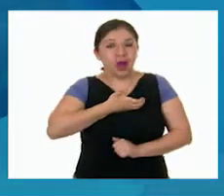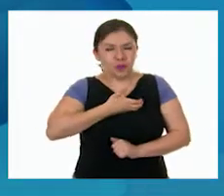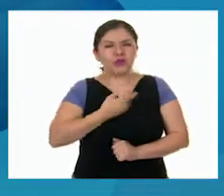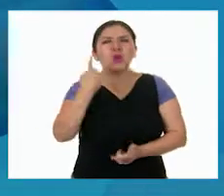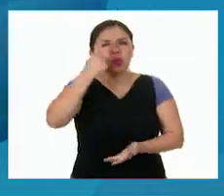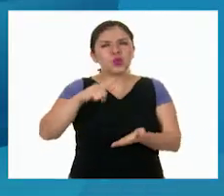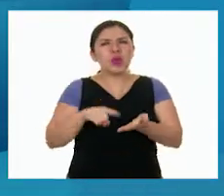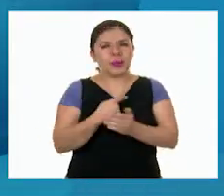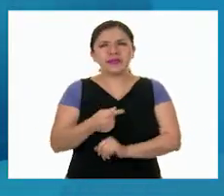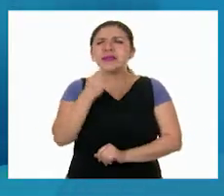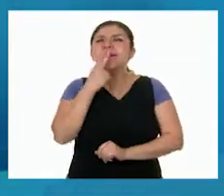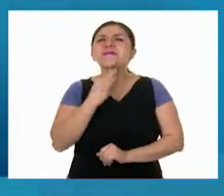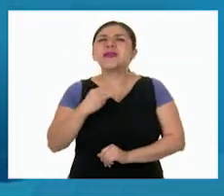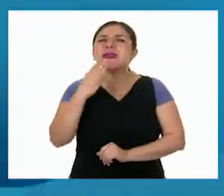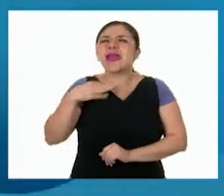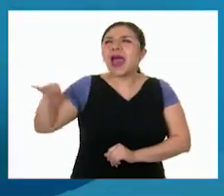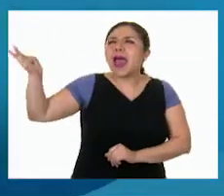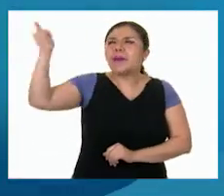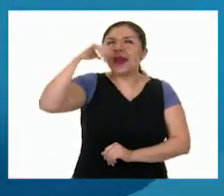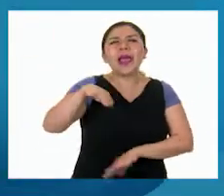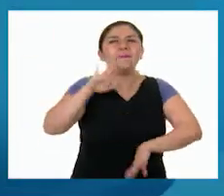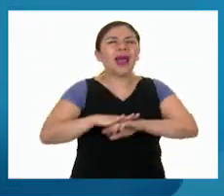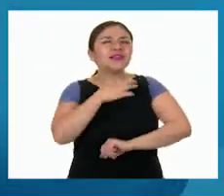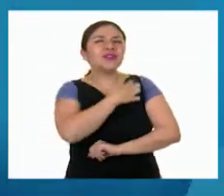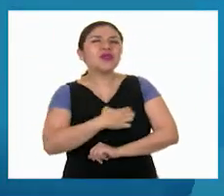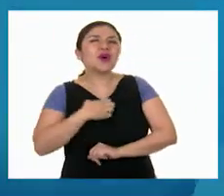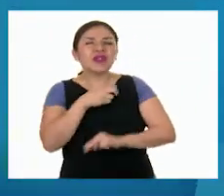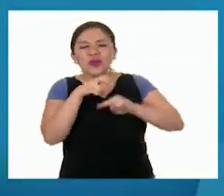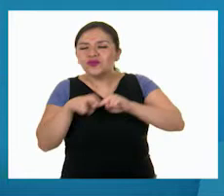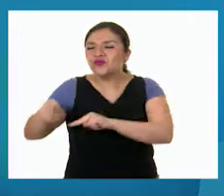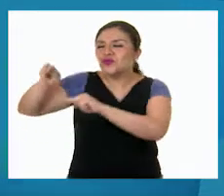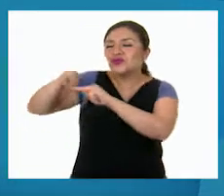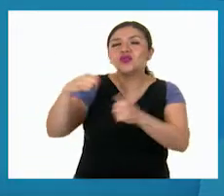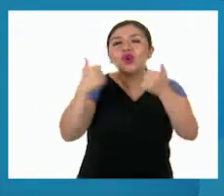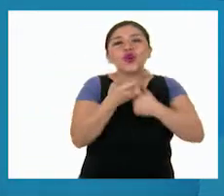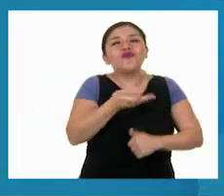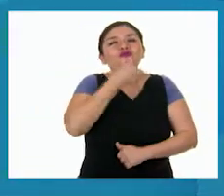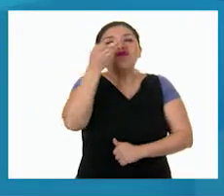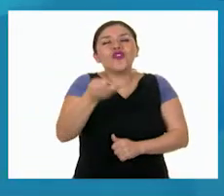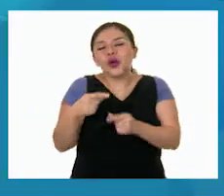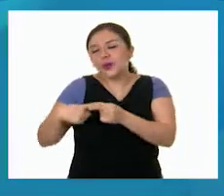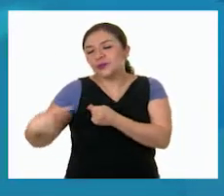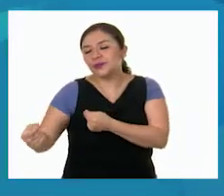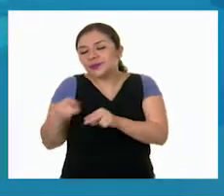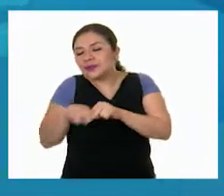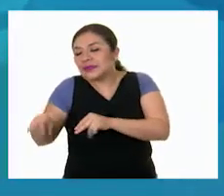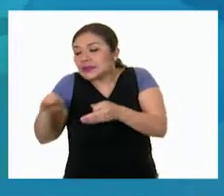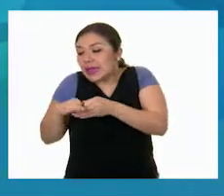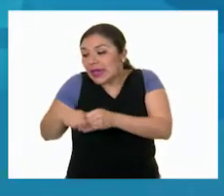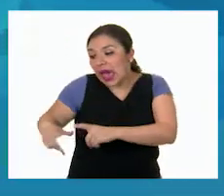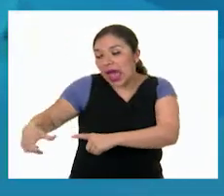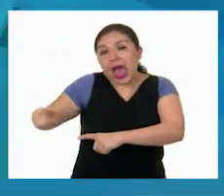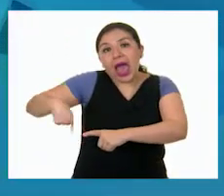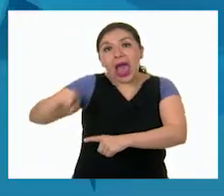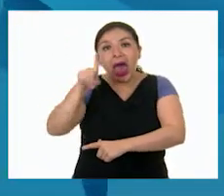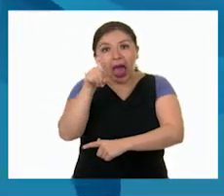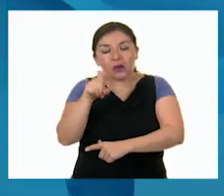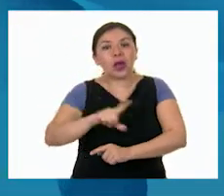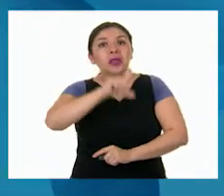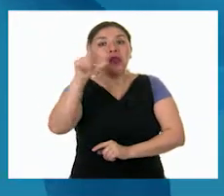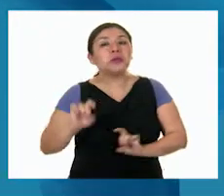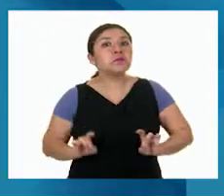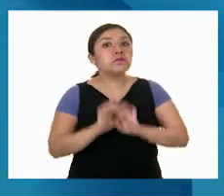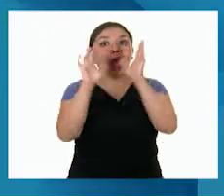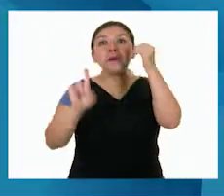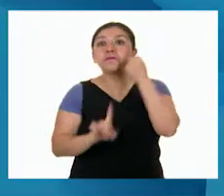vez estaba una abeja columpiándose muy contenta en una flor de margarita a la orilla de un charquito. En un descuido, la